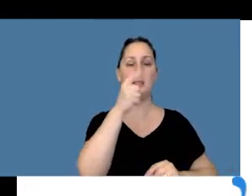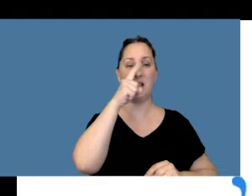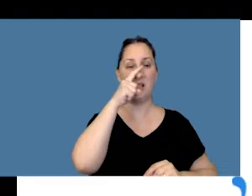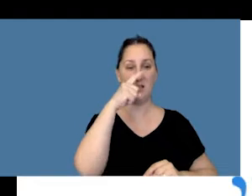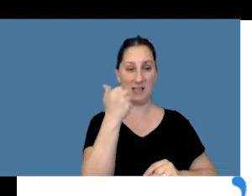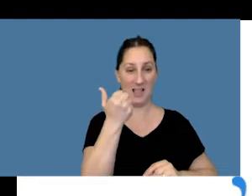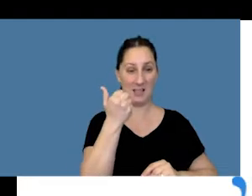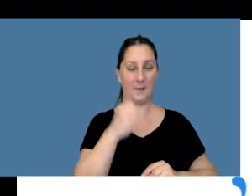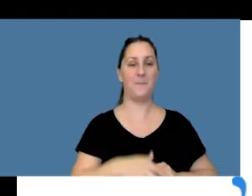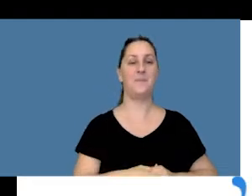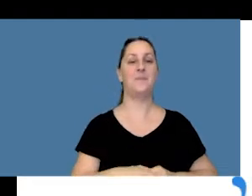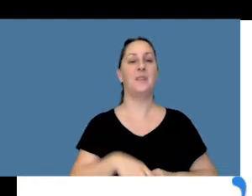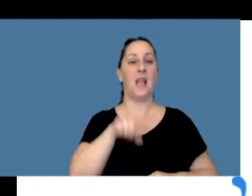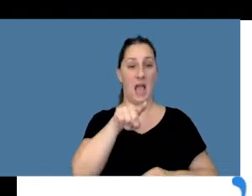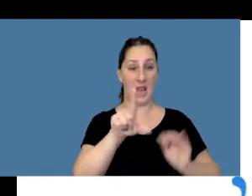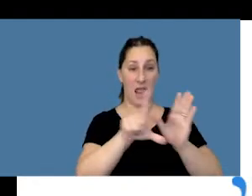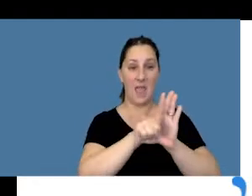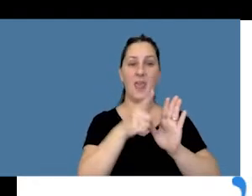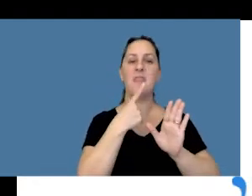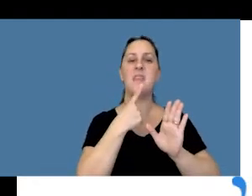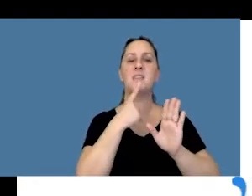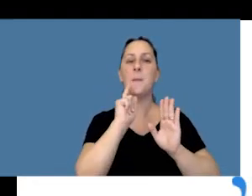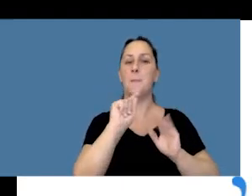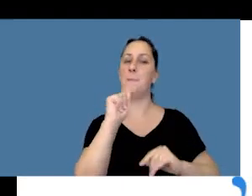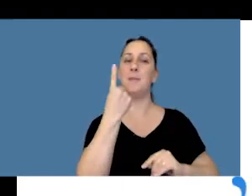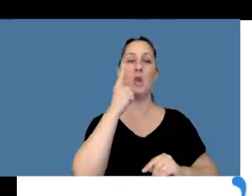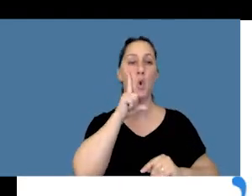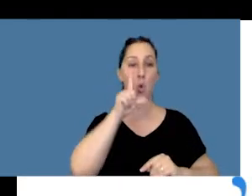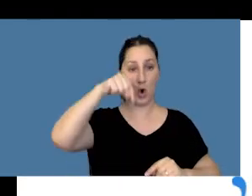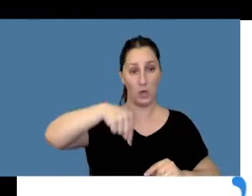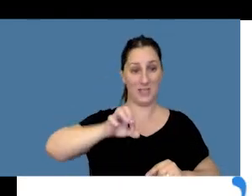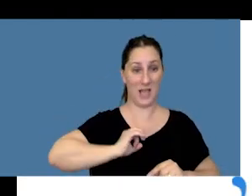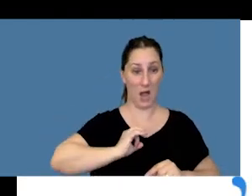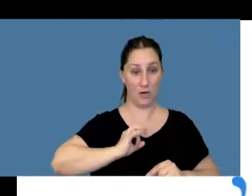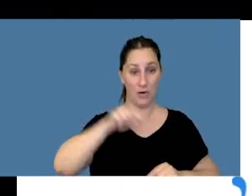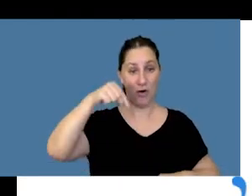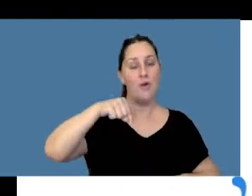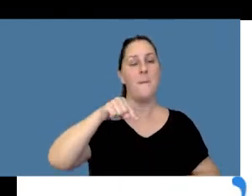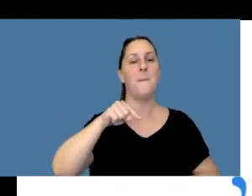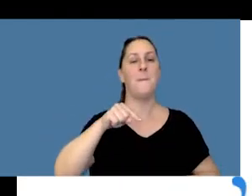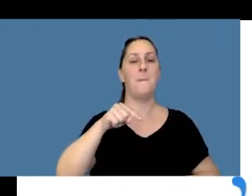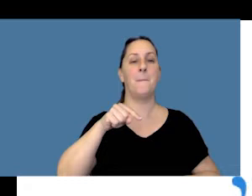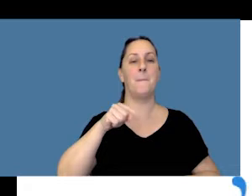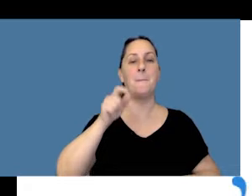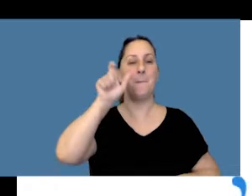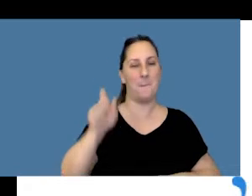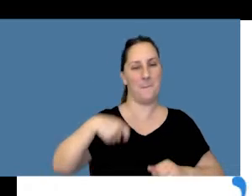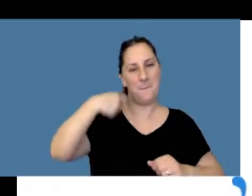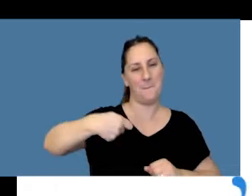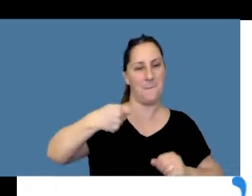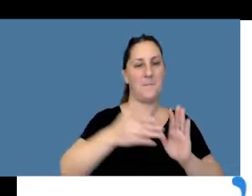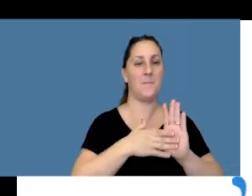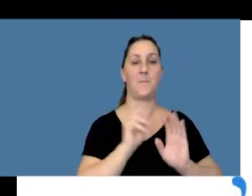27.676, donde nos dice que a partir del mismo 1 de julio de este año, los pequeños contribuyentes de las